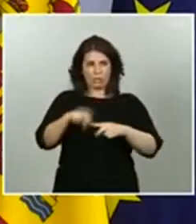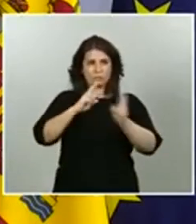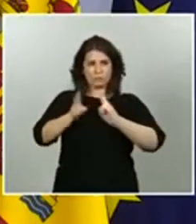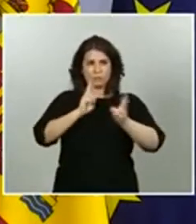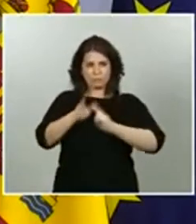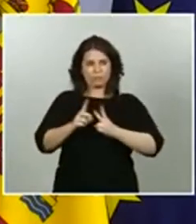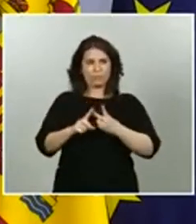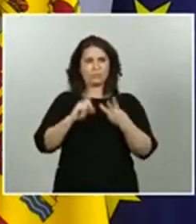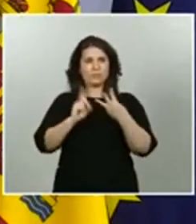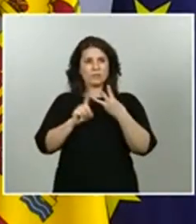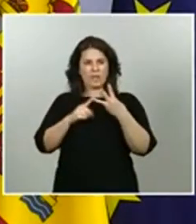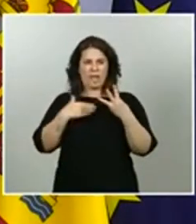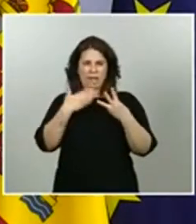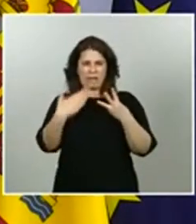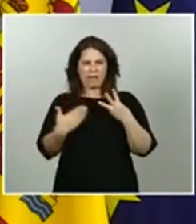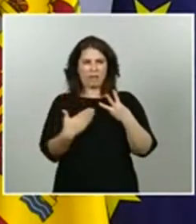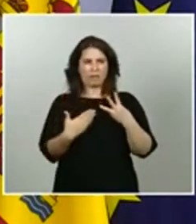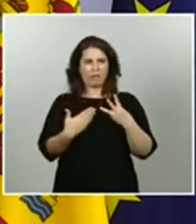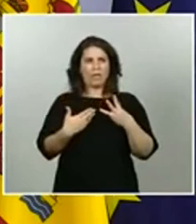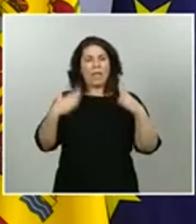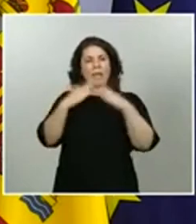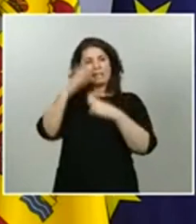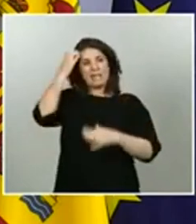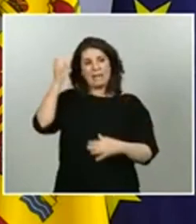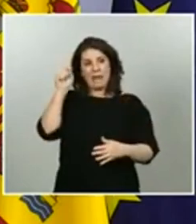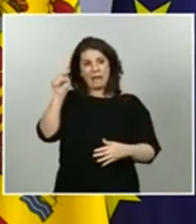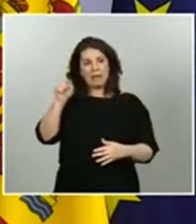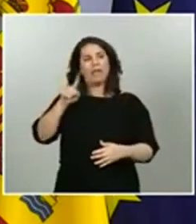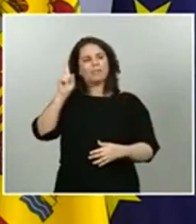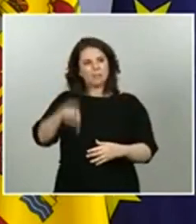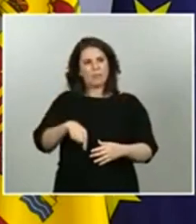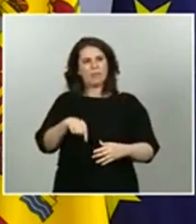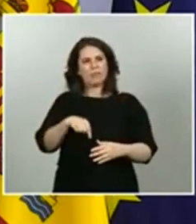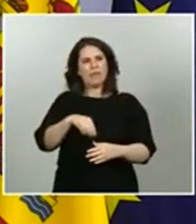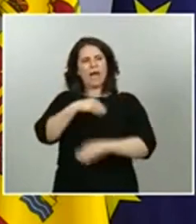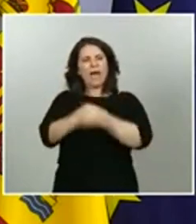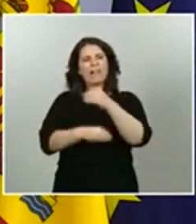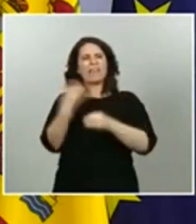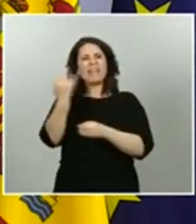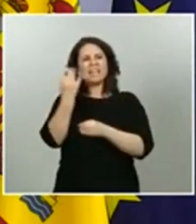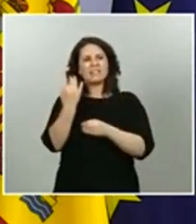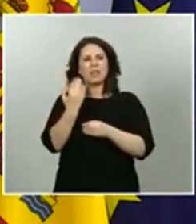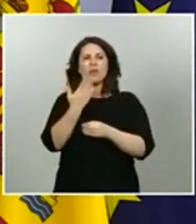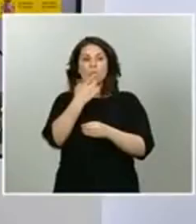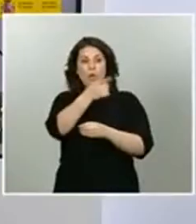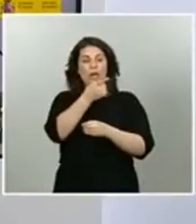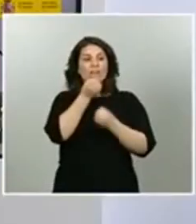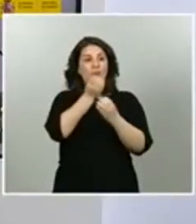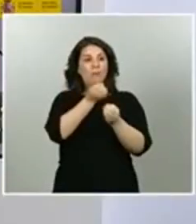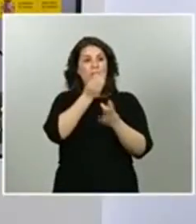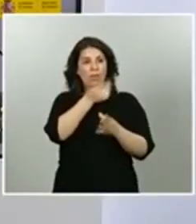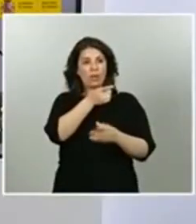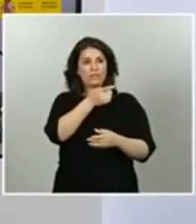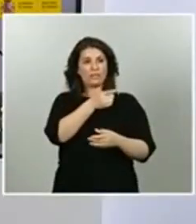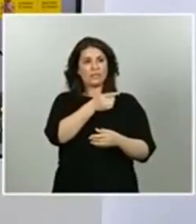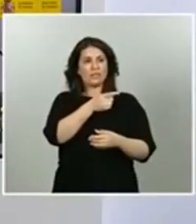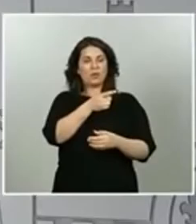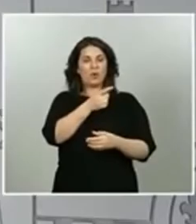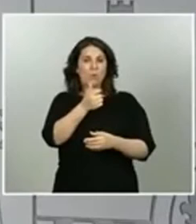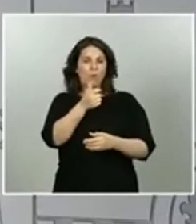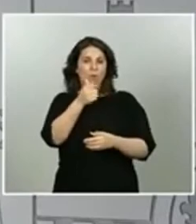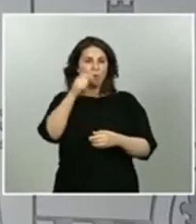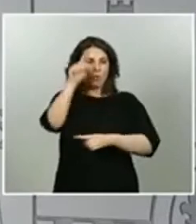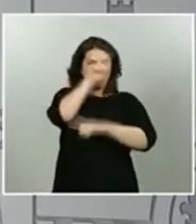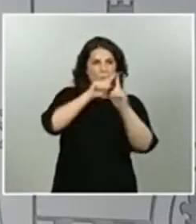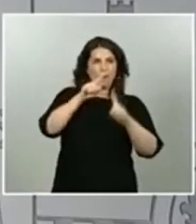agradezco, la propia Casa Real está marcando distancias frente a esas informaciones inquietantes, perturbadoras, y eso es